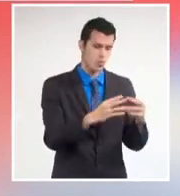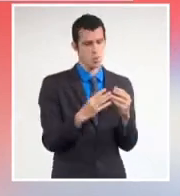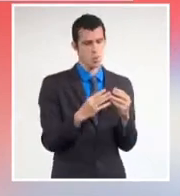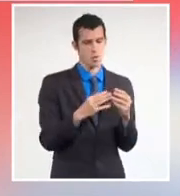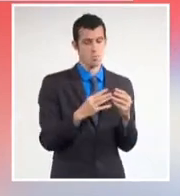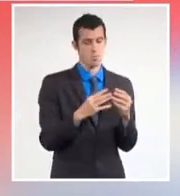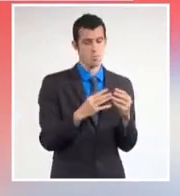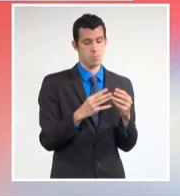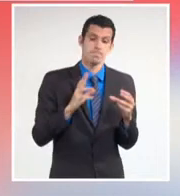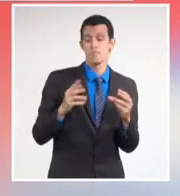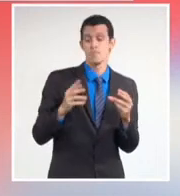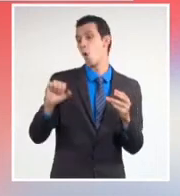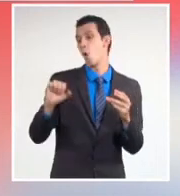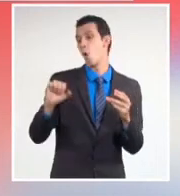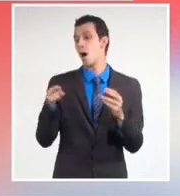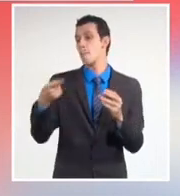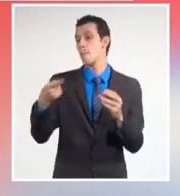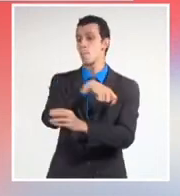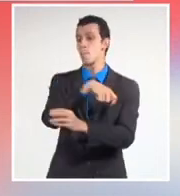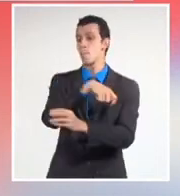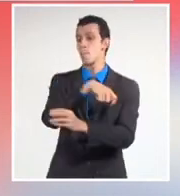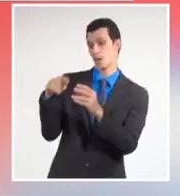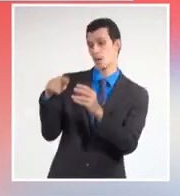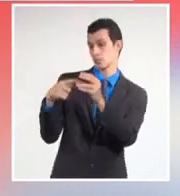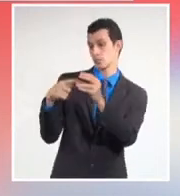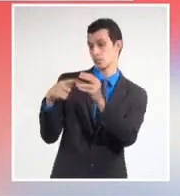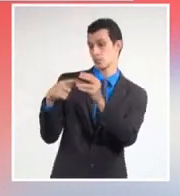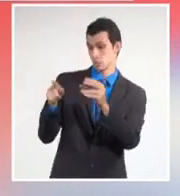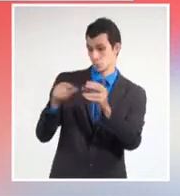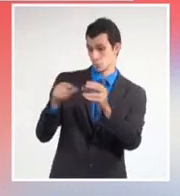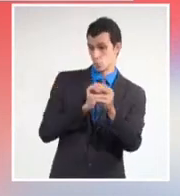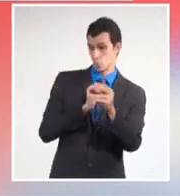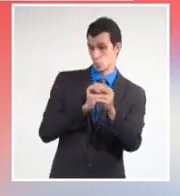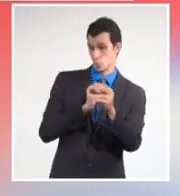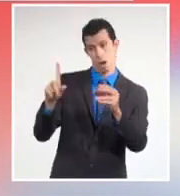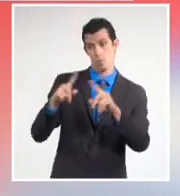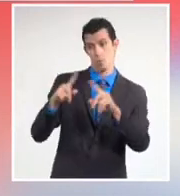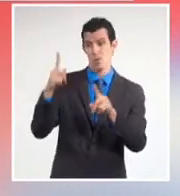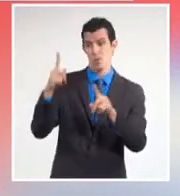la dolarización parcial que tenemos en la economía, en las relaciones entre empresas estatales